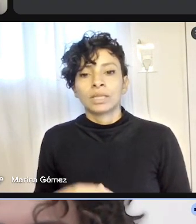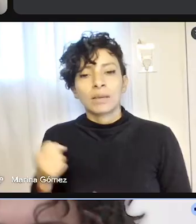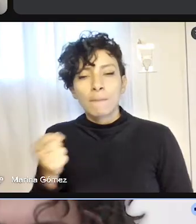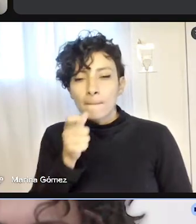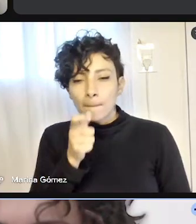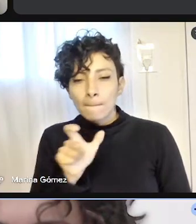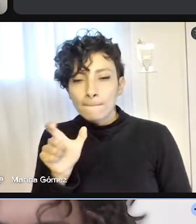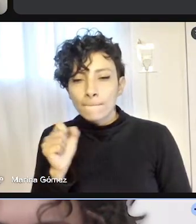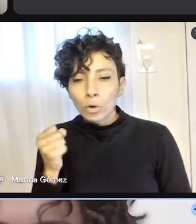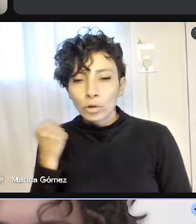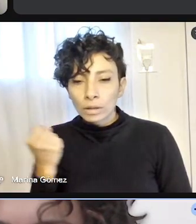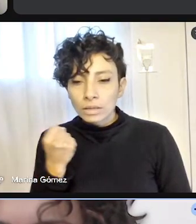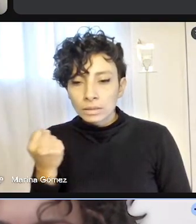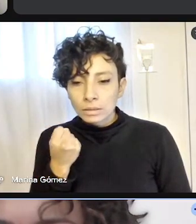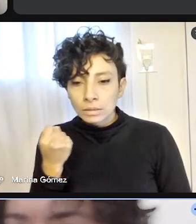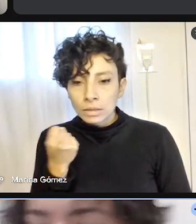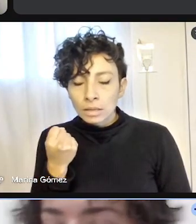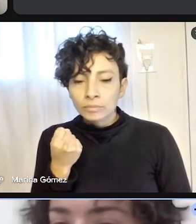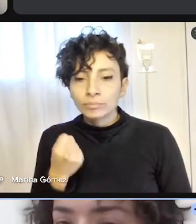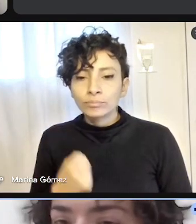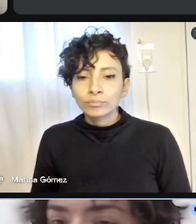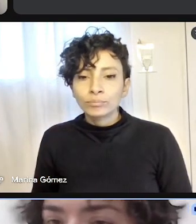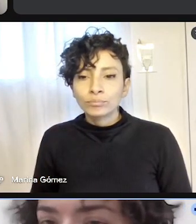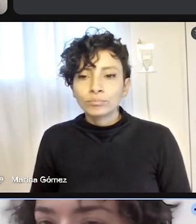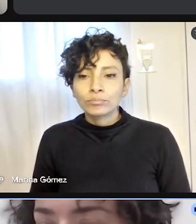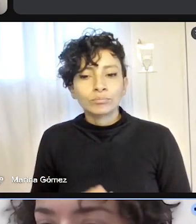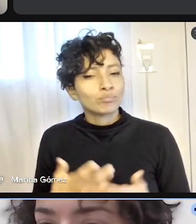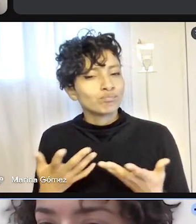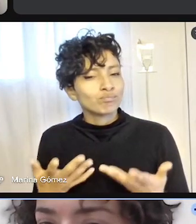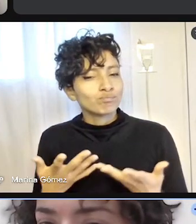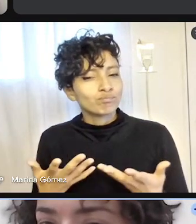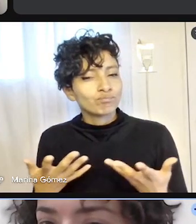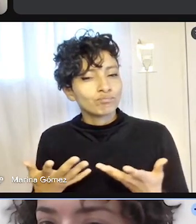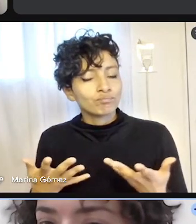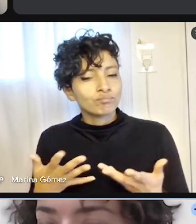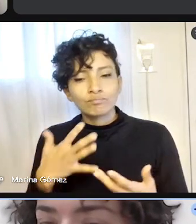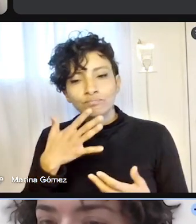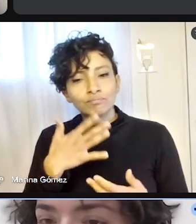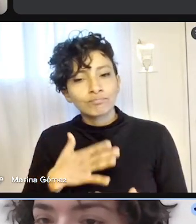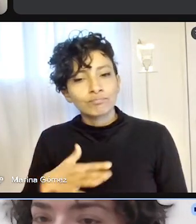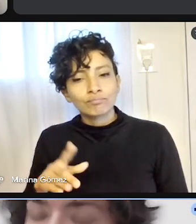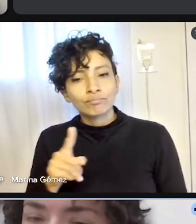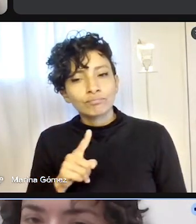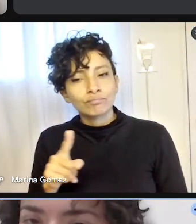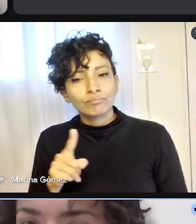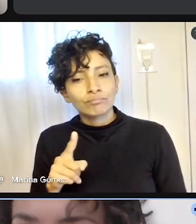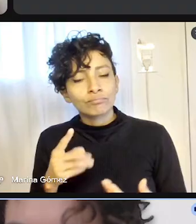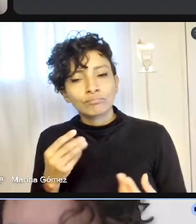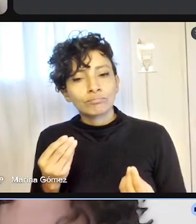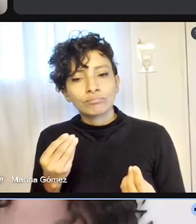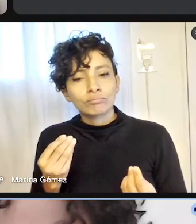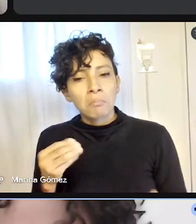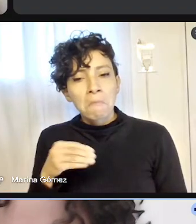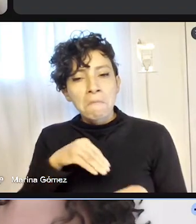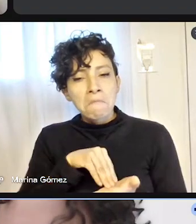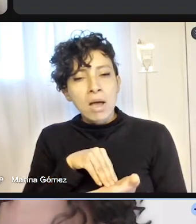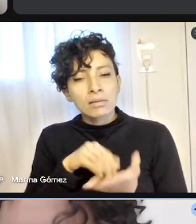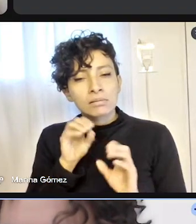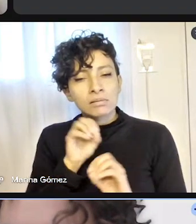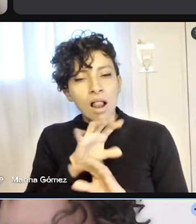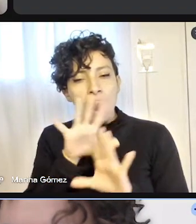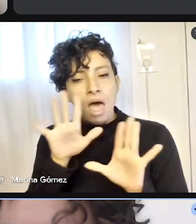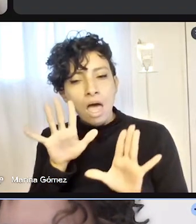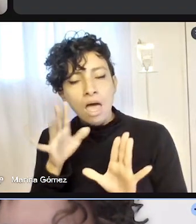Importancia, dice, pero por ahí no entiendo si tiene más contenido ese